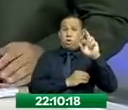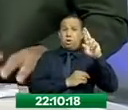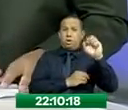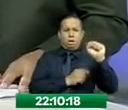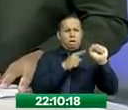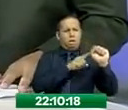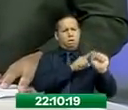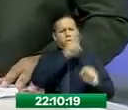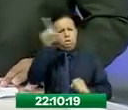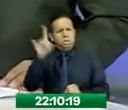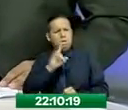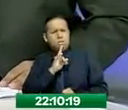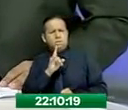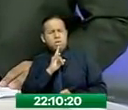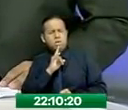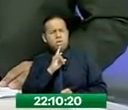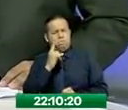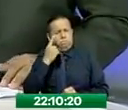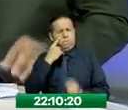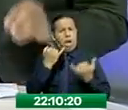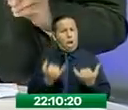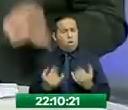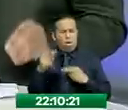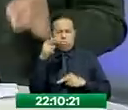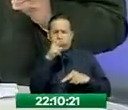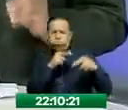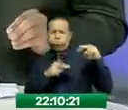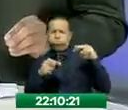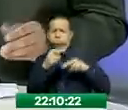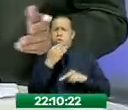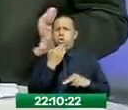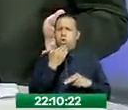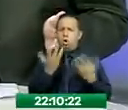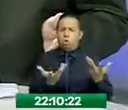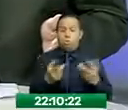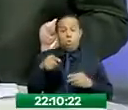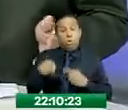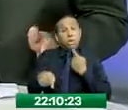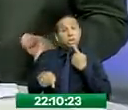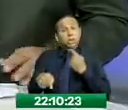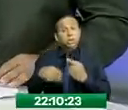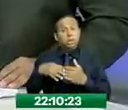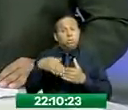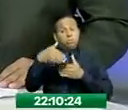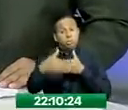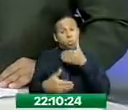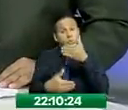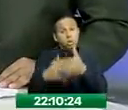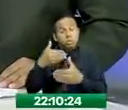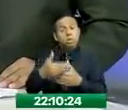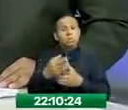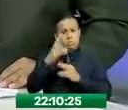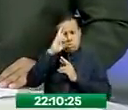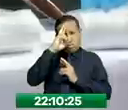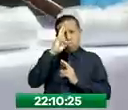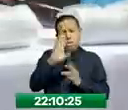el diplomático además manifestó que se respetan todos los procesos en cuanto a sus estatus migratorios